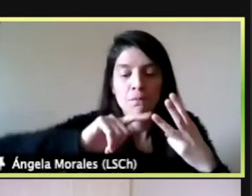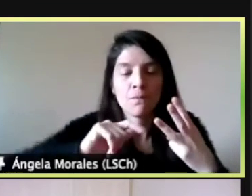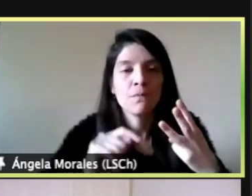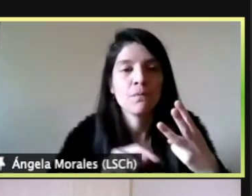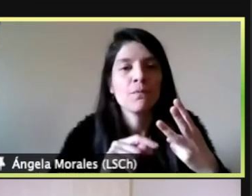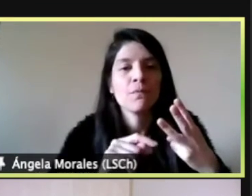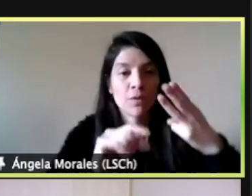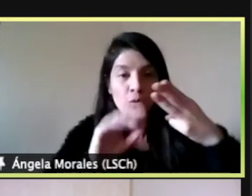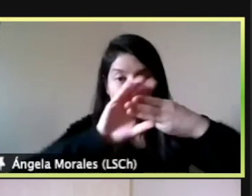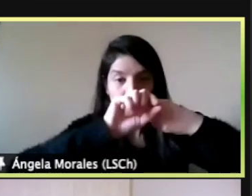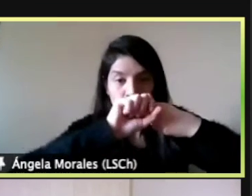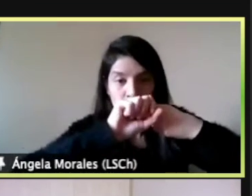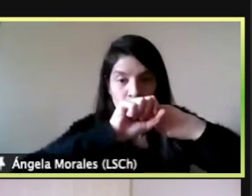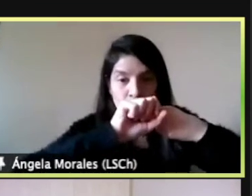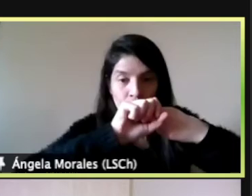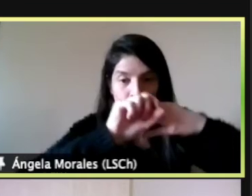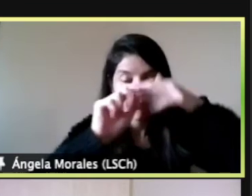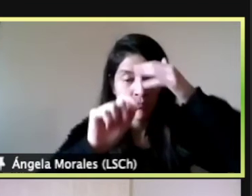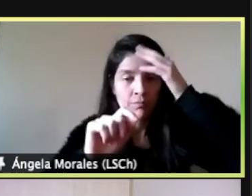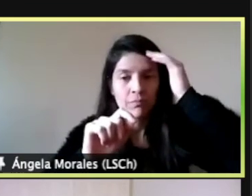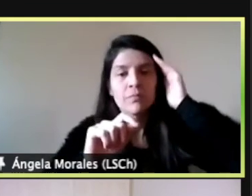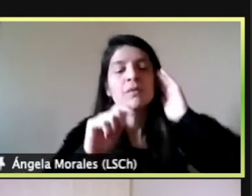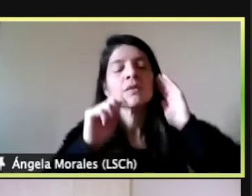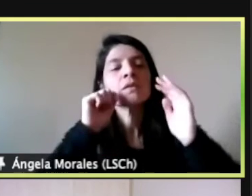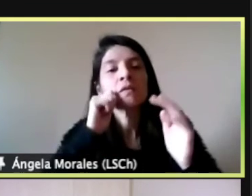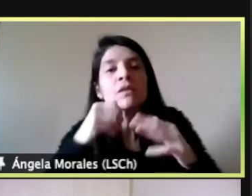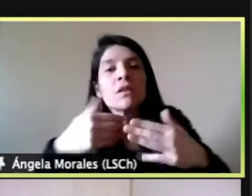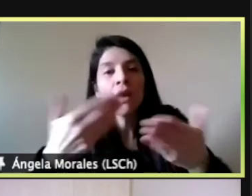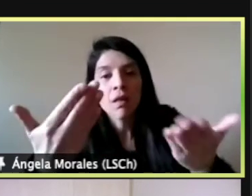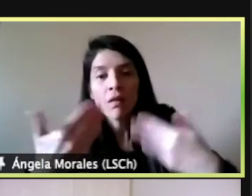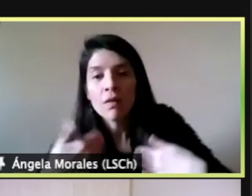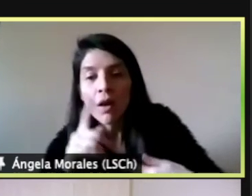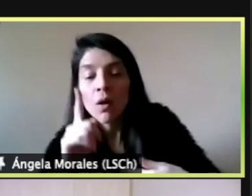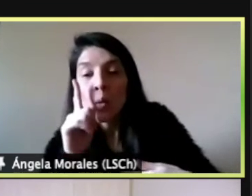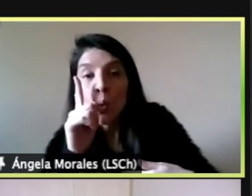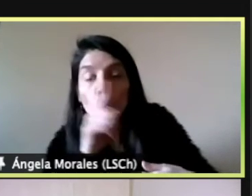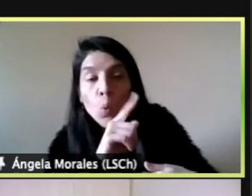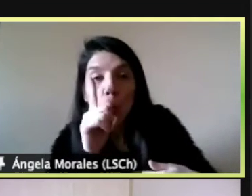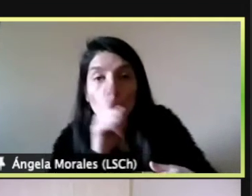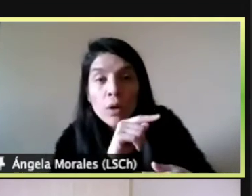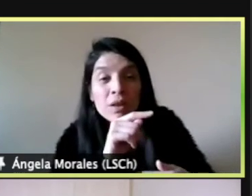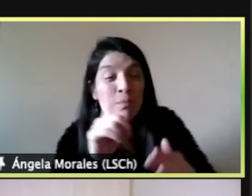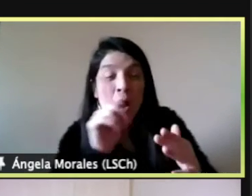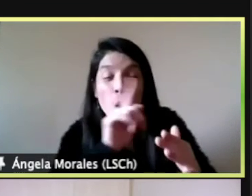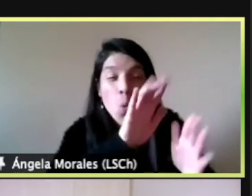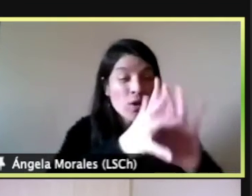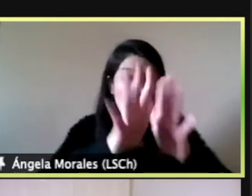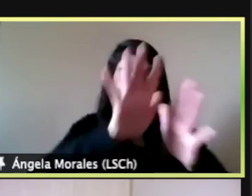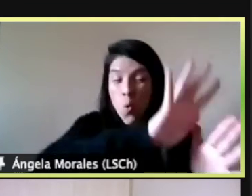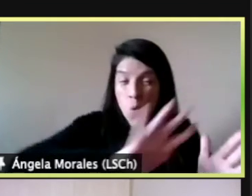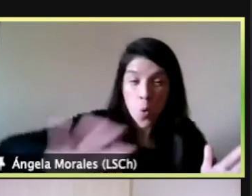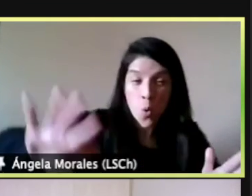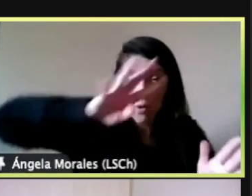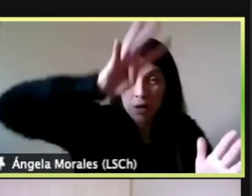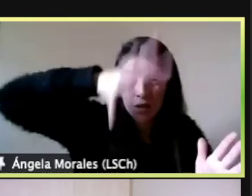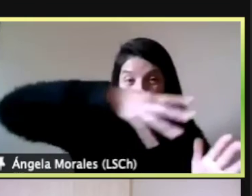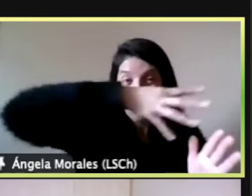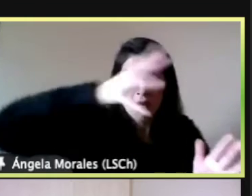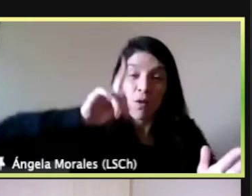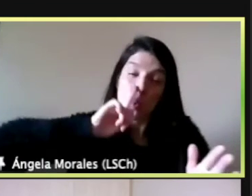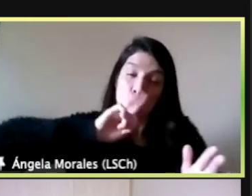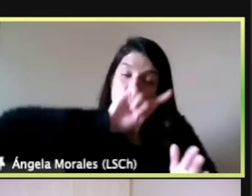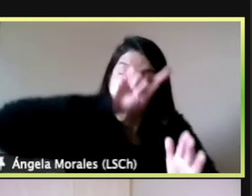la última posición en columna y la última fila. Tengo toda la tabla completa con un solo movimiento.